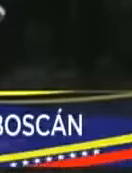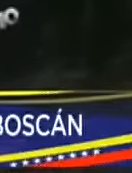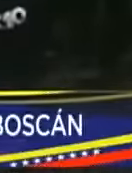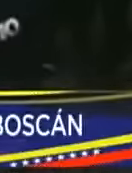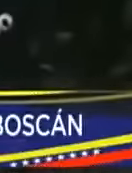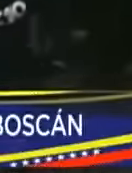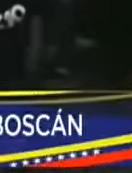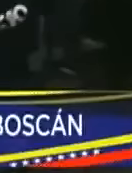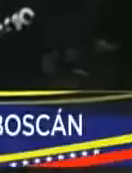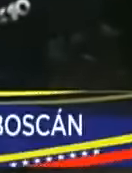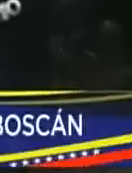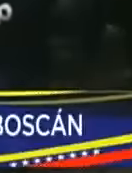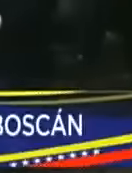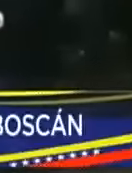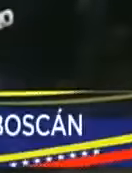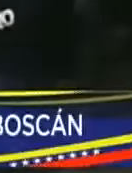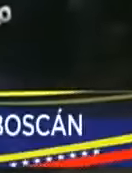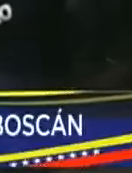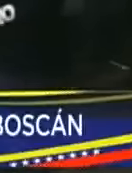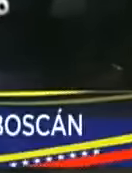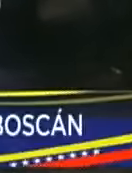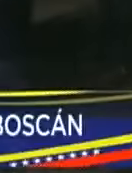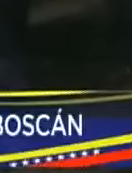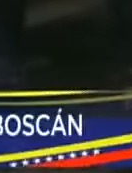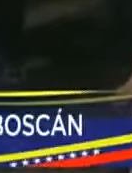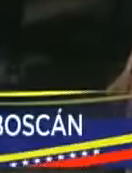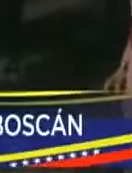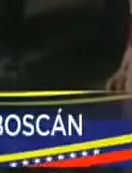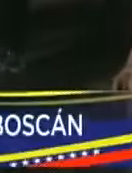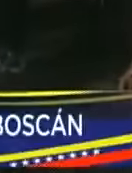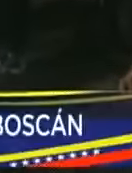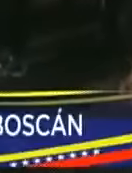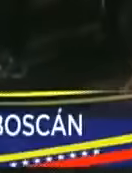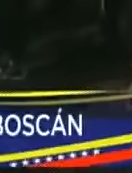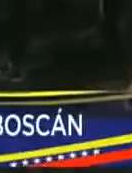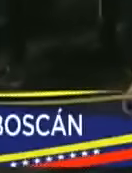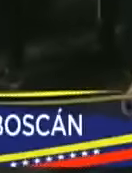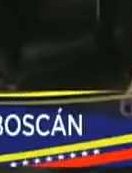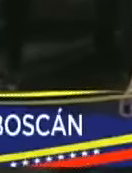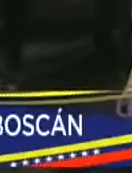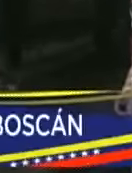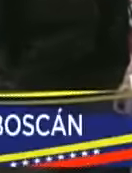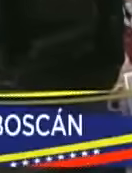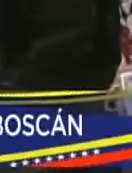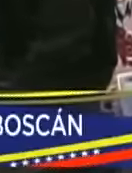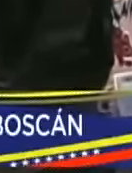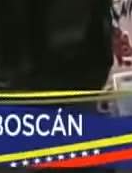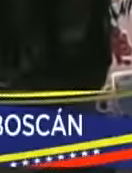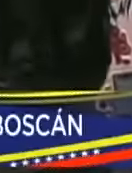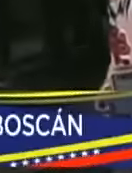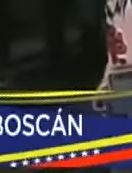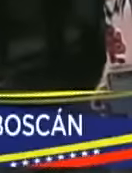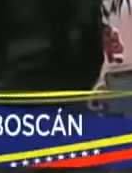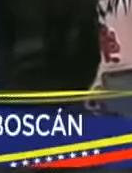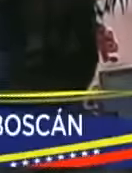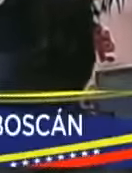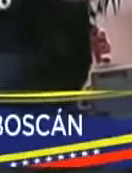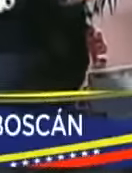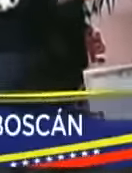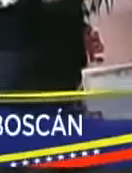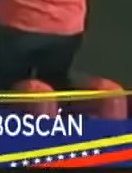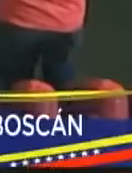de 122 que teníamos al inicio de enero